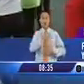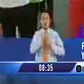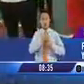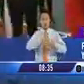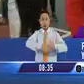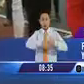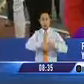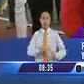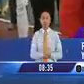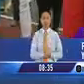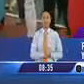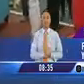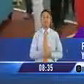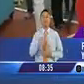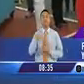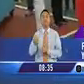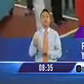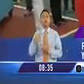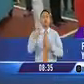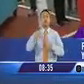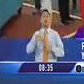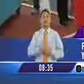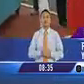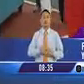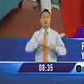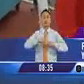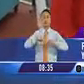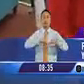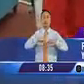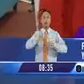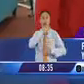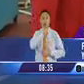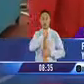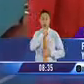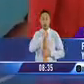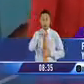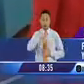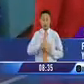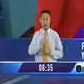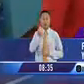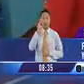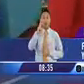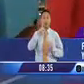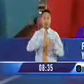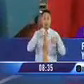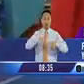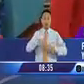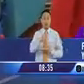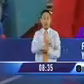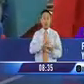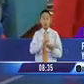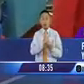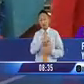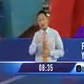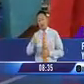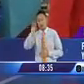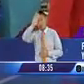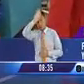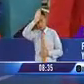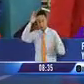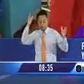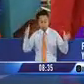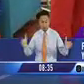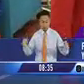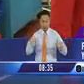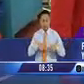Bueno, coméntenme ustedes aquí en la administración zonal Eloy El Farro, es decir, estamos en el sur de Quito, entre la Villaflora y el sector de la Atahualpa. ¿Qué nomás